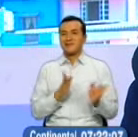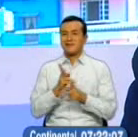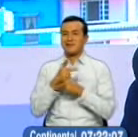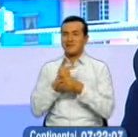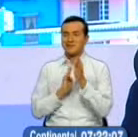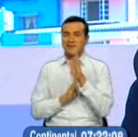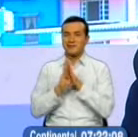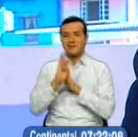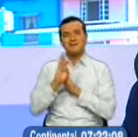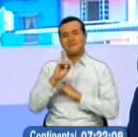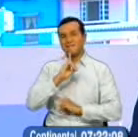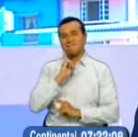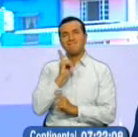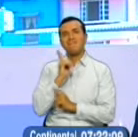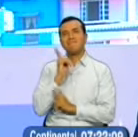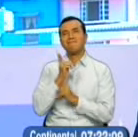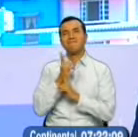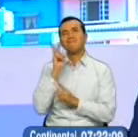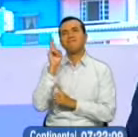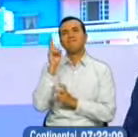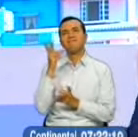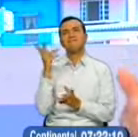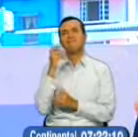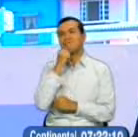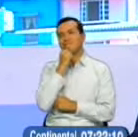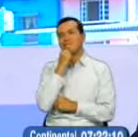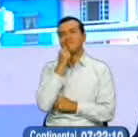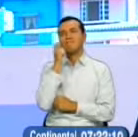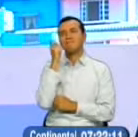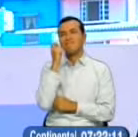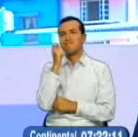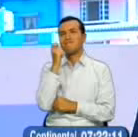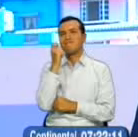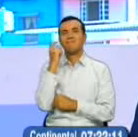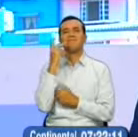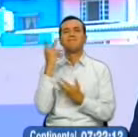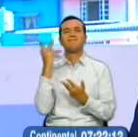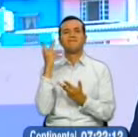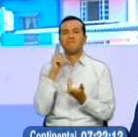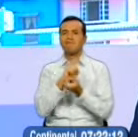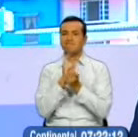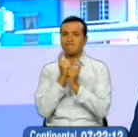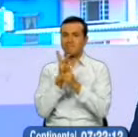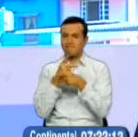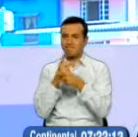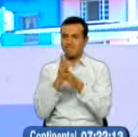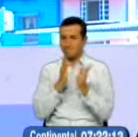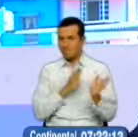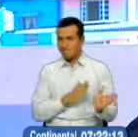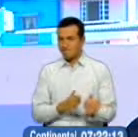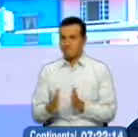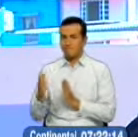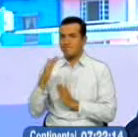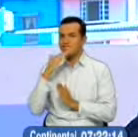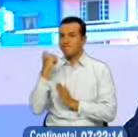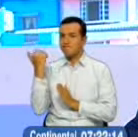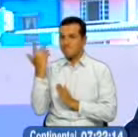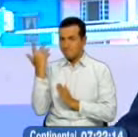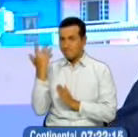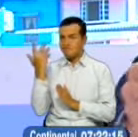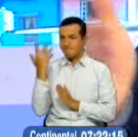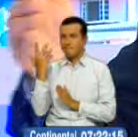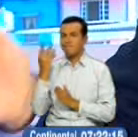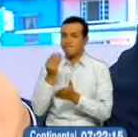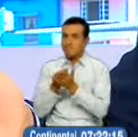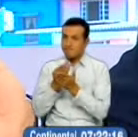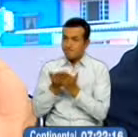productiva, que tiene que ver la necesidad paradójicamente del cambio de la matriz productiva con las mejoras del